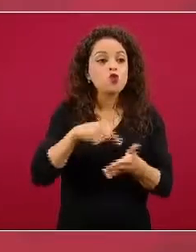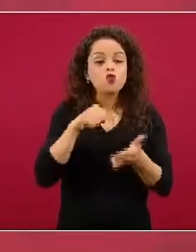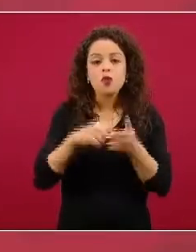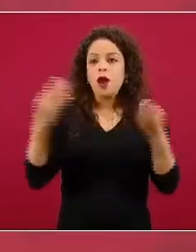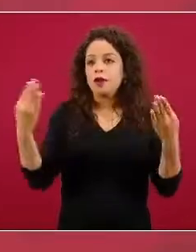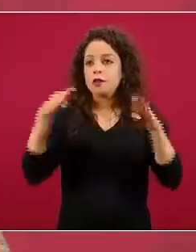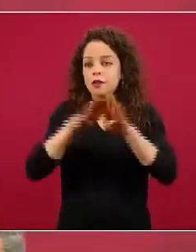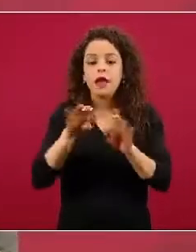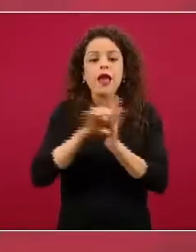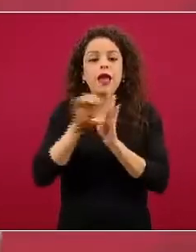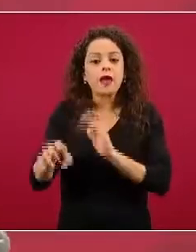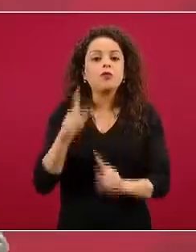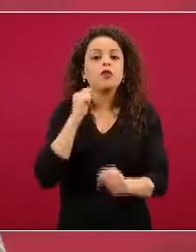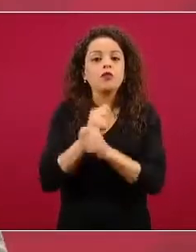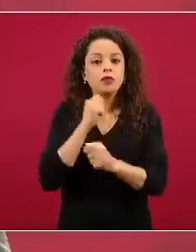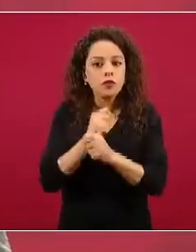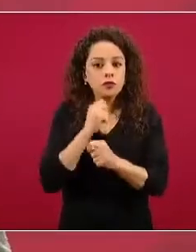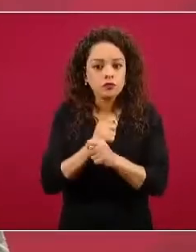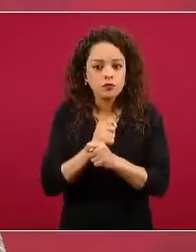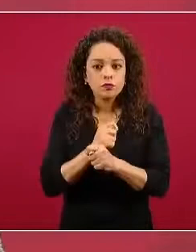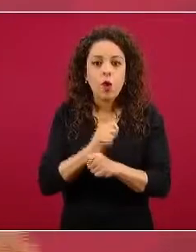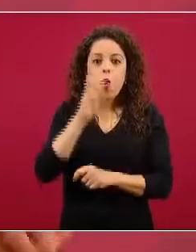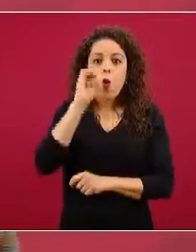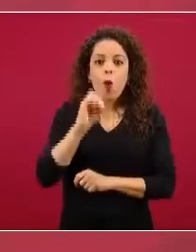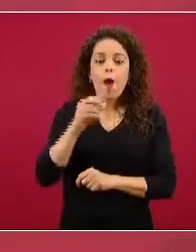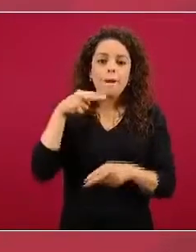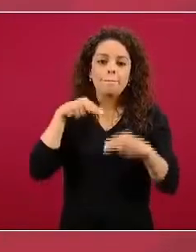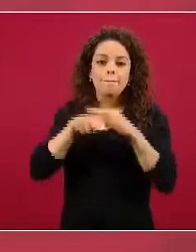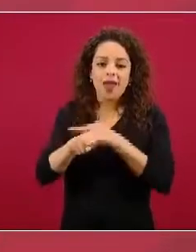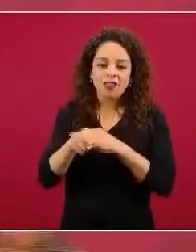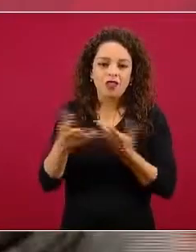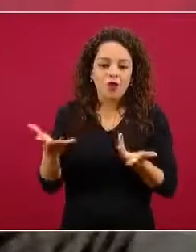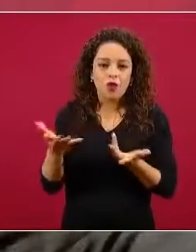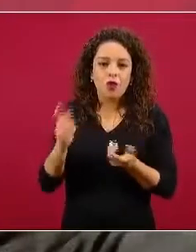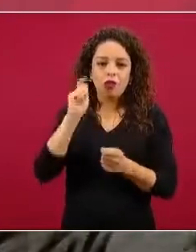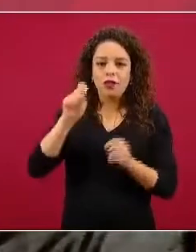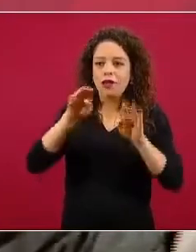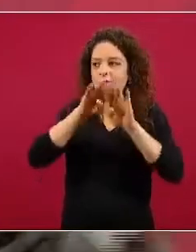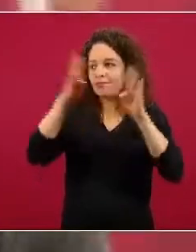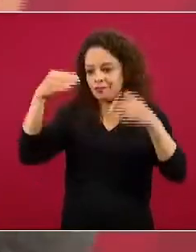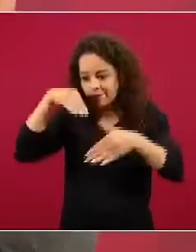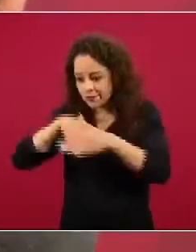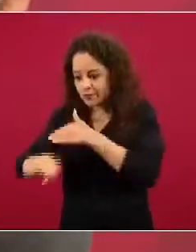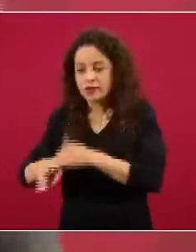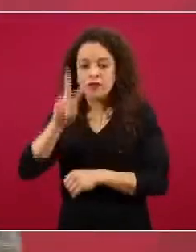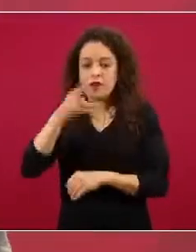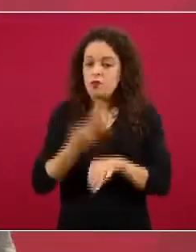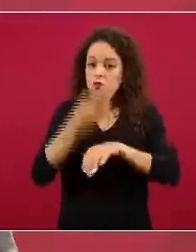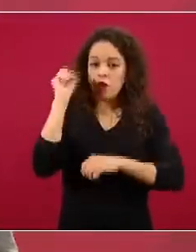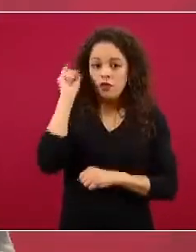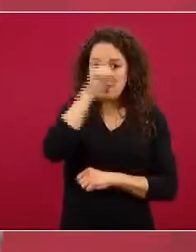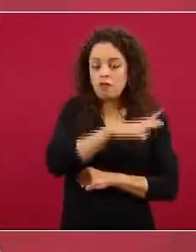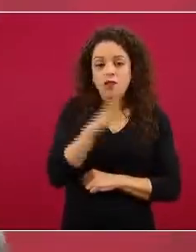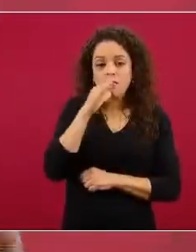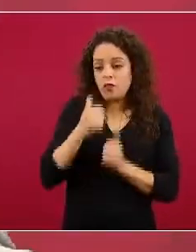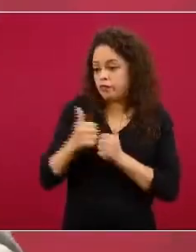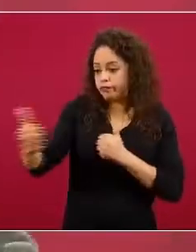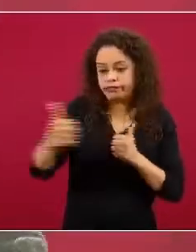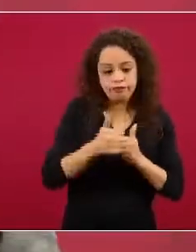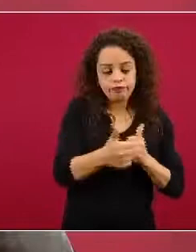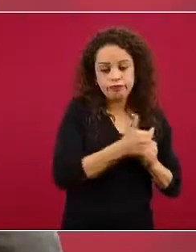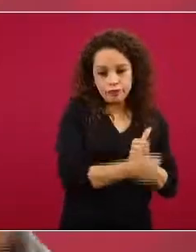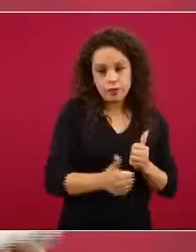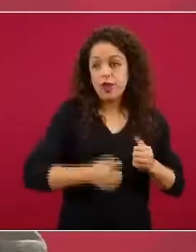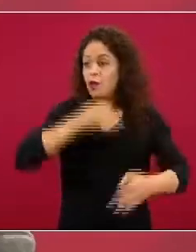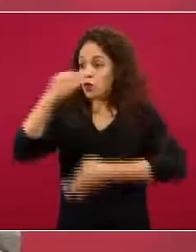transporte público o las estaciones del transporte público, donde es muy difícil mantener sana distancia, utilice su cubrebocas. Si todo el mundo lo